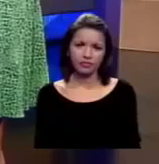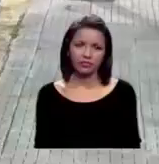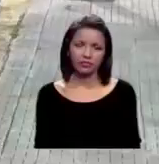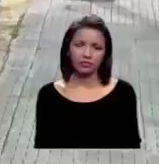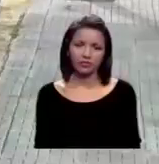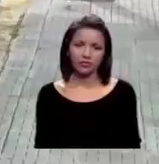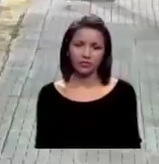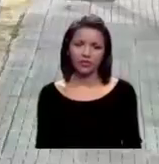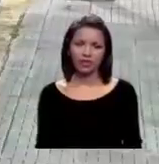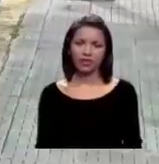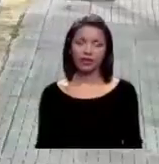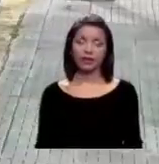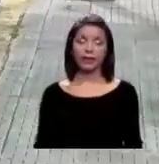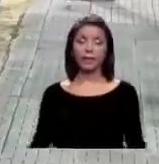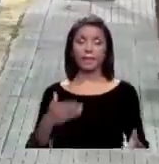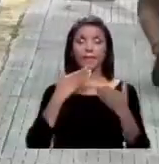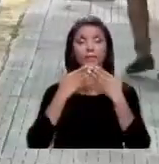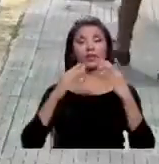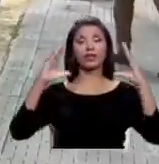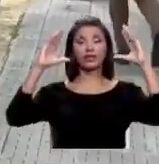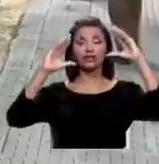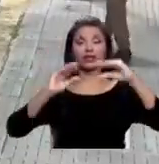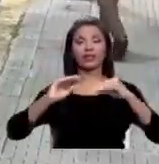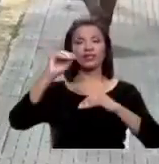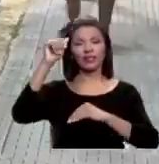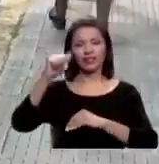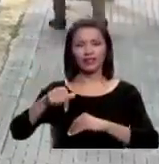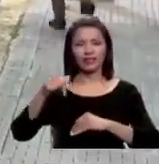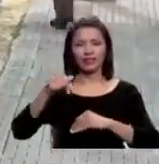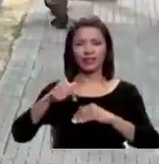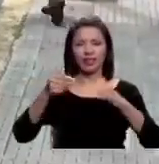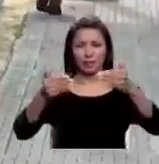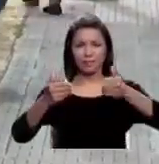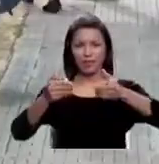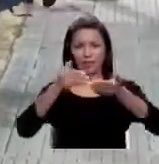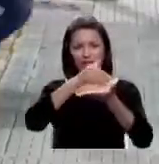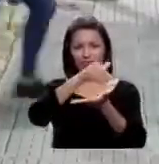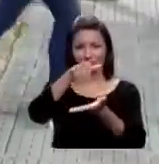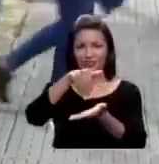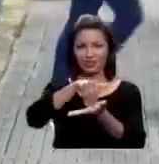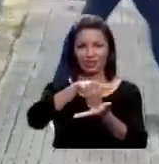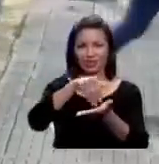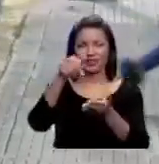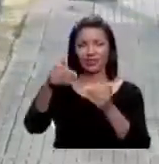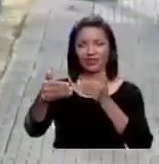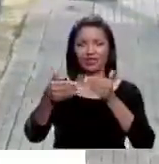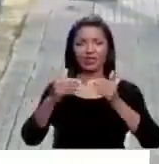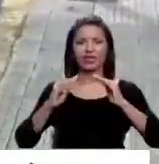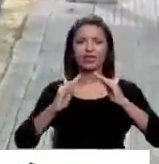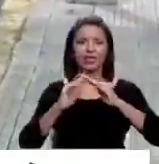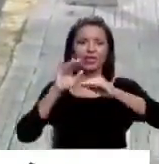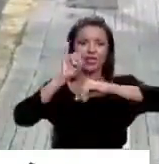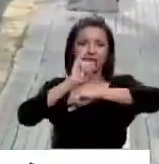y qué tal buenas tardes frente a la iglesia